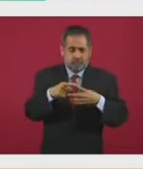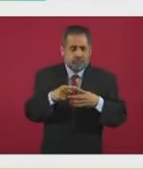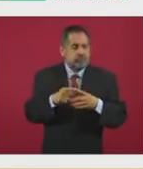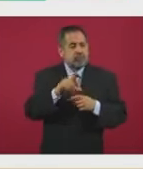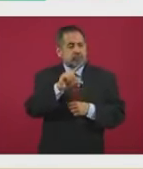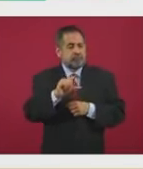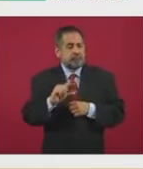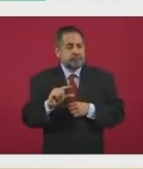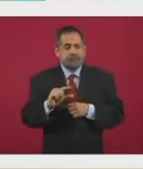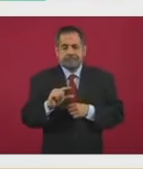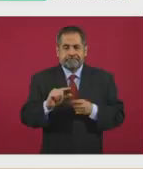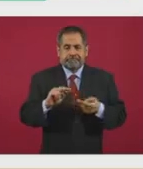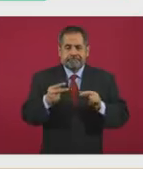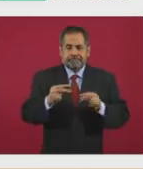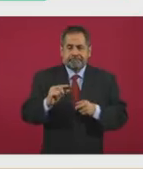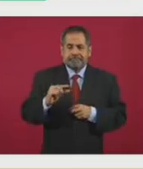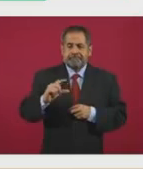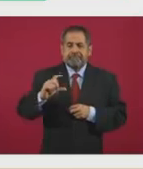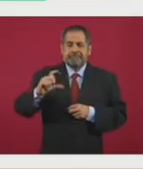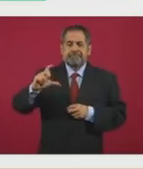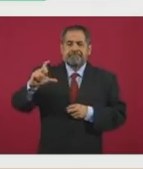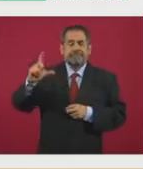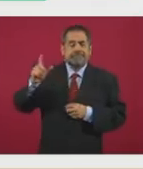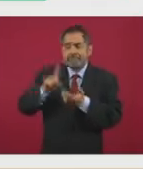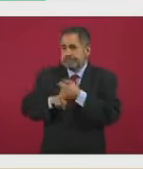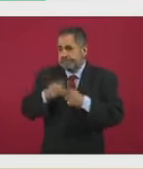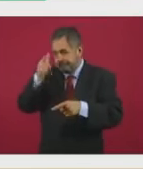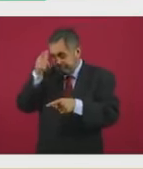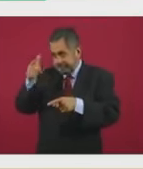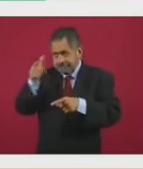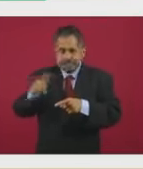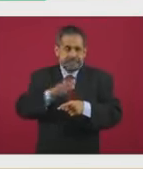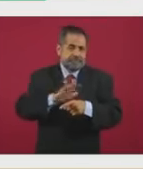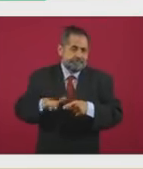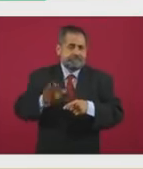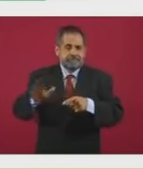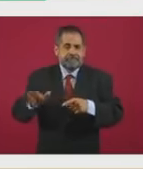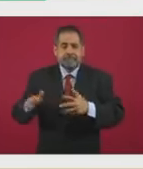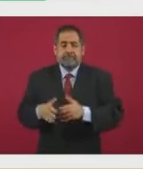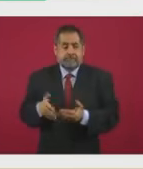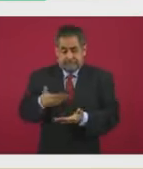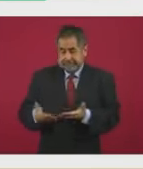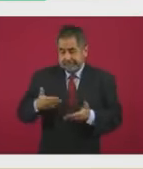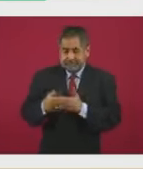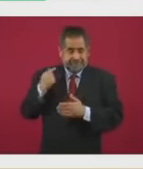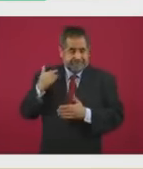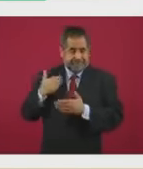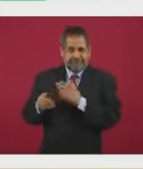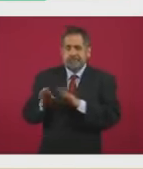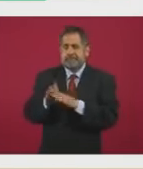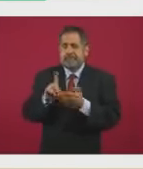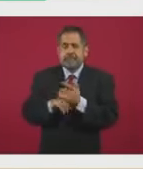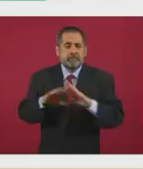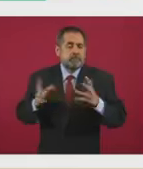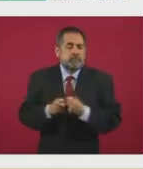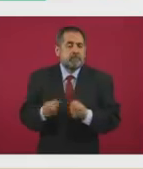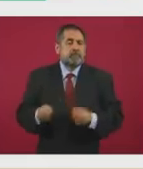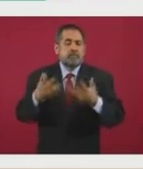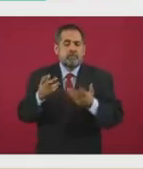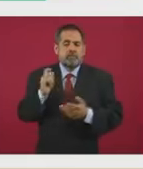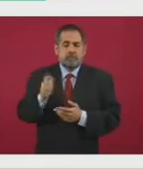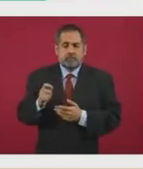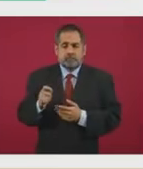empezó a incrementarse también el número de defunciones, y en este momento, a la apertura de la semana, tenemos un incremento